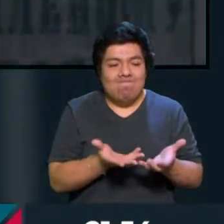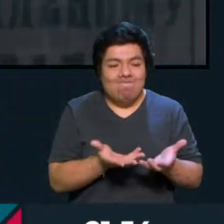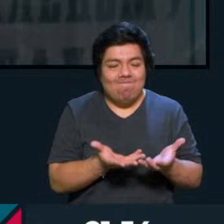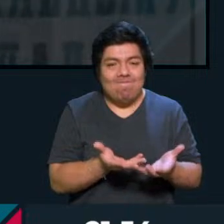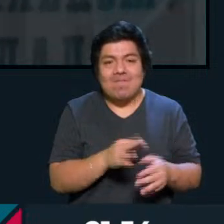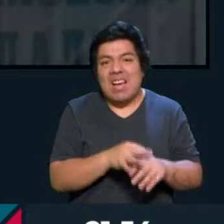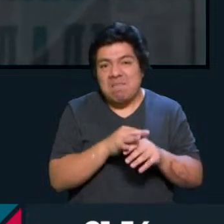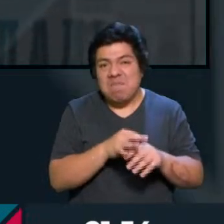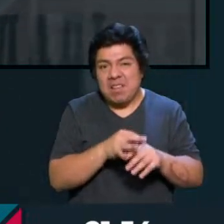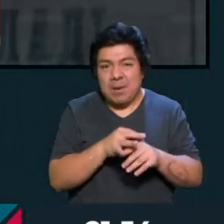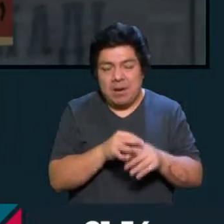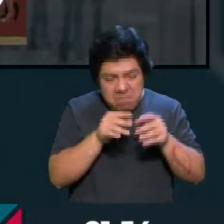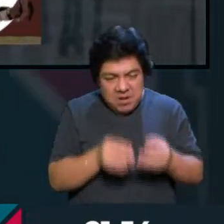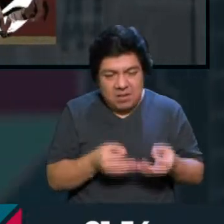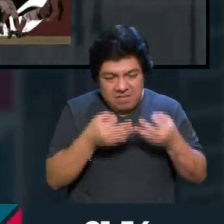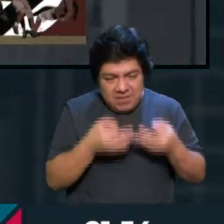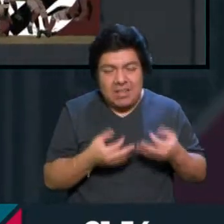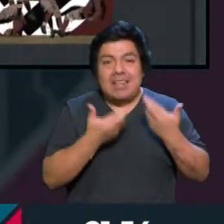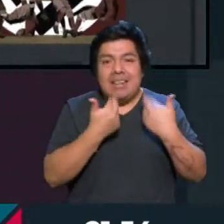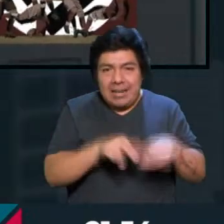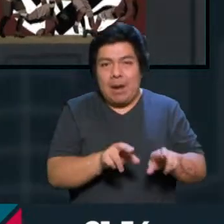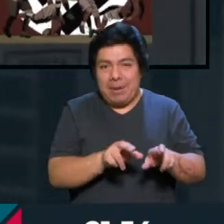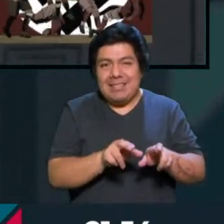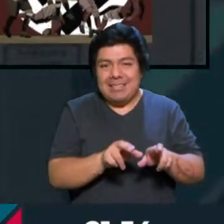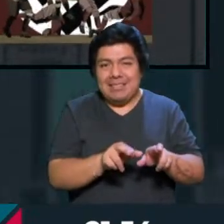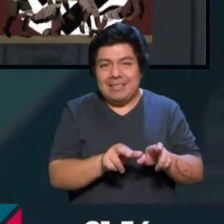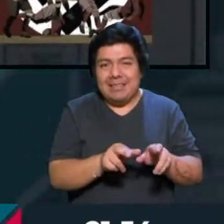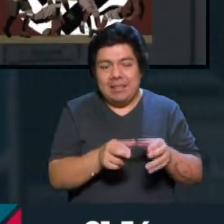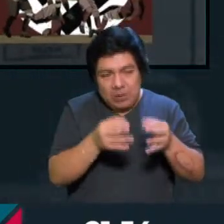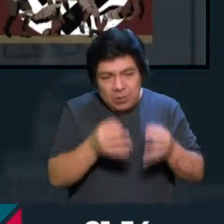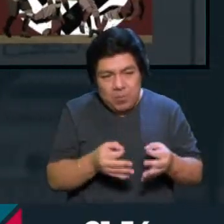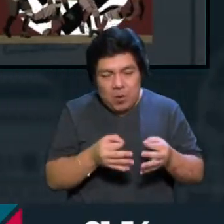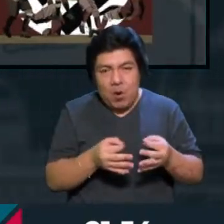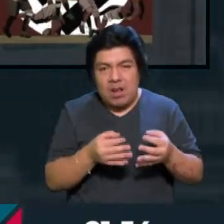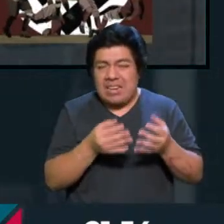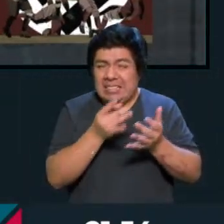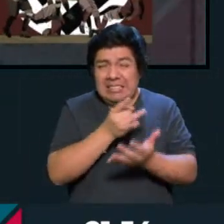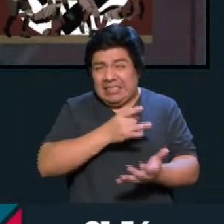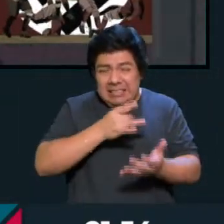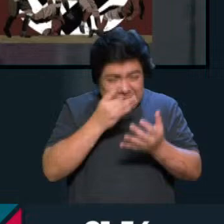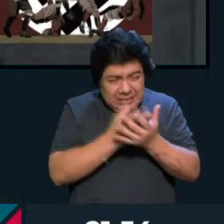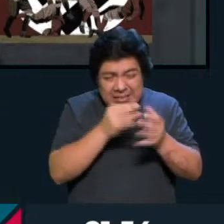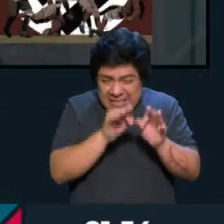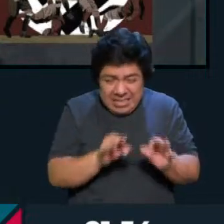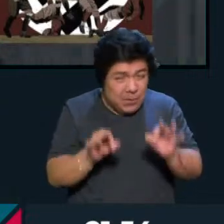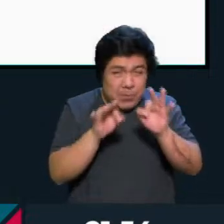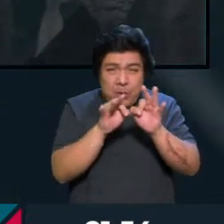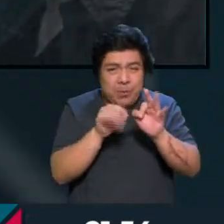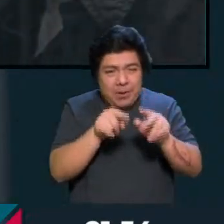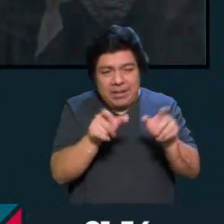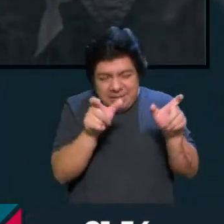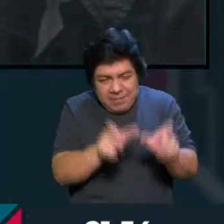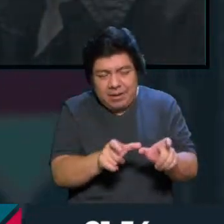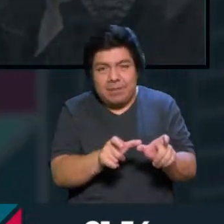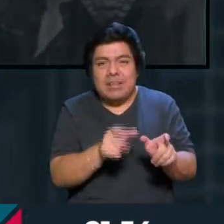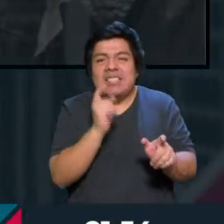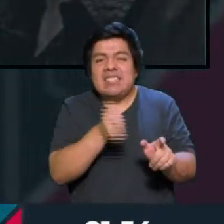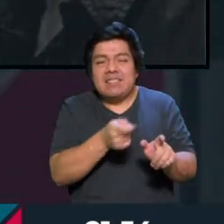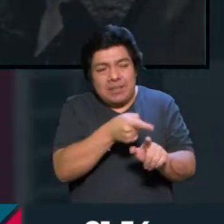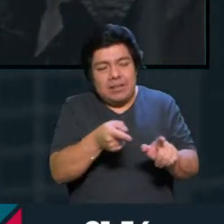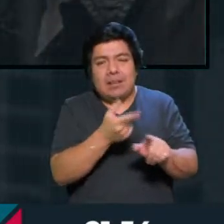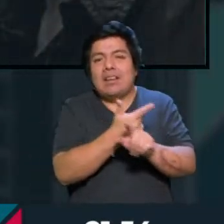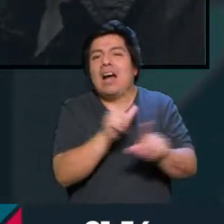una verdadera representación, como se dice ahora, un ícono de la libertad, un ícono de algo que es